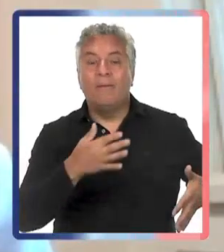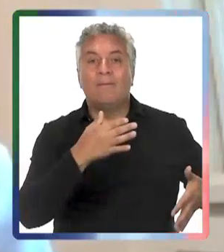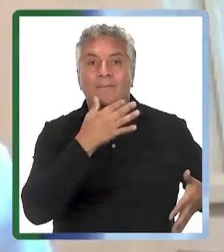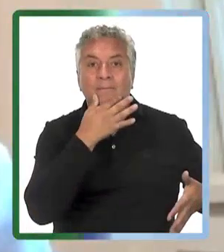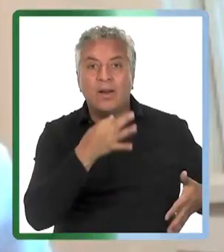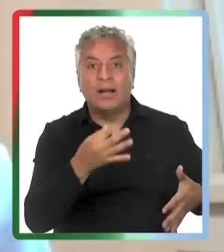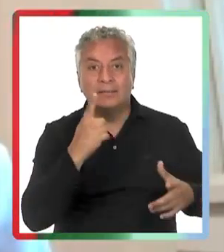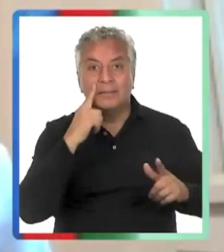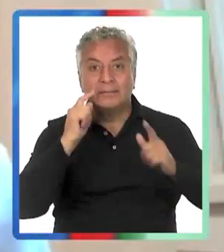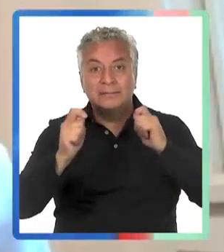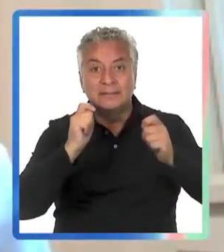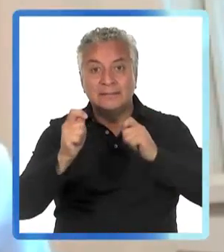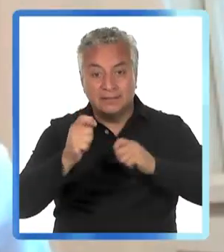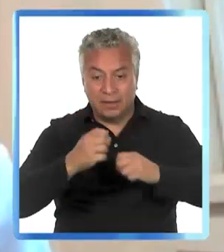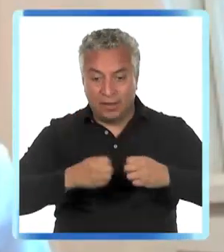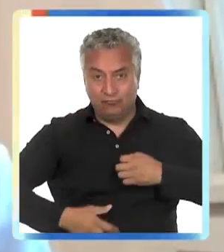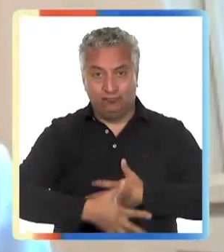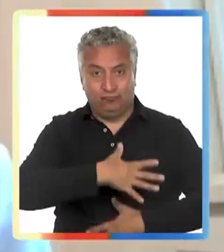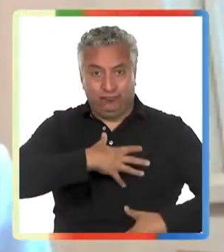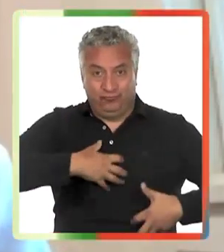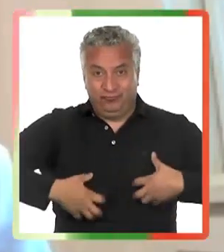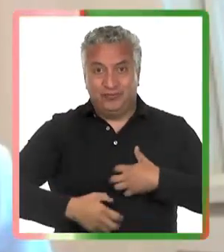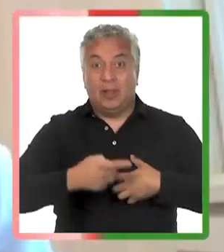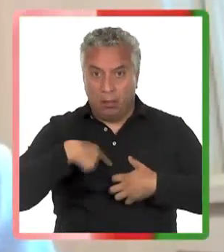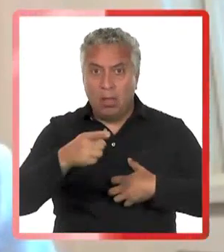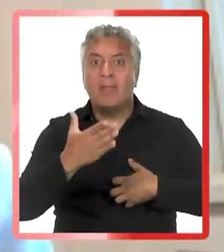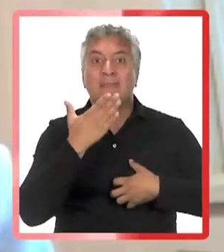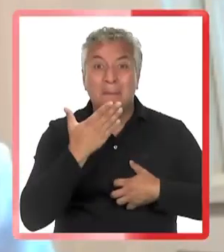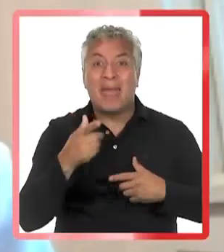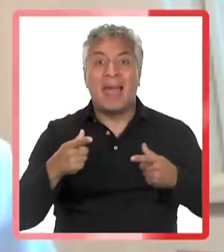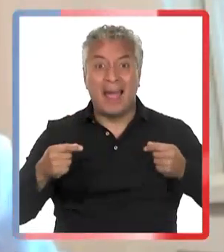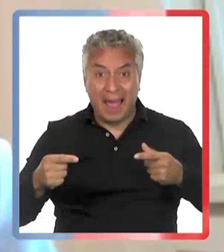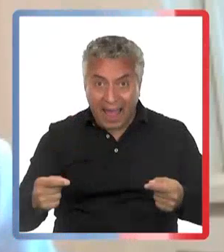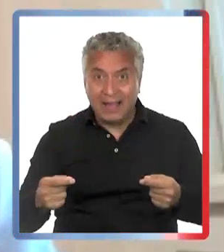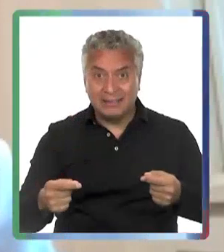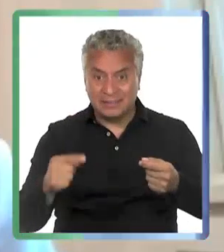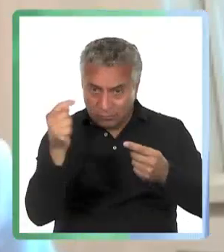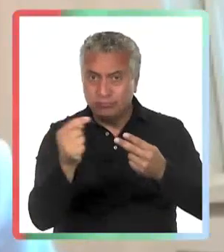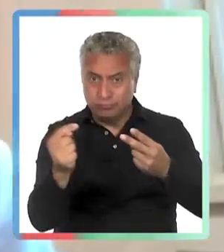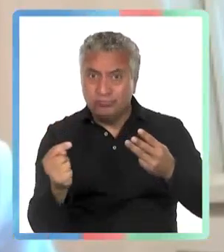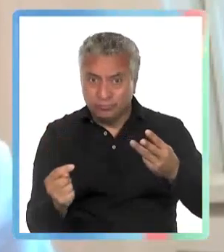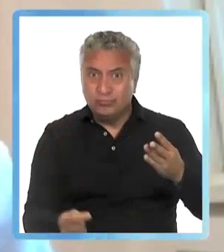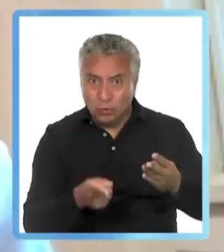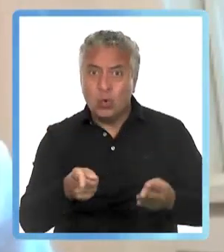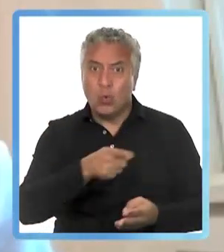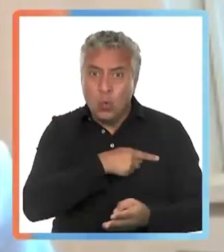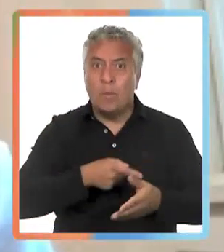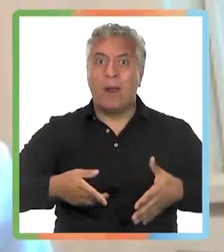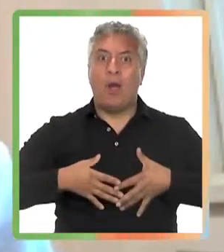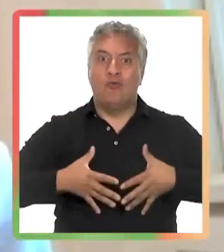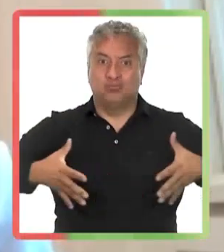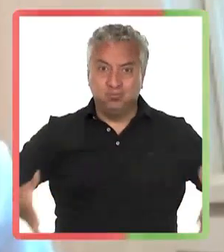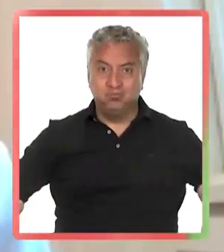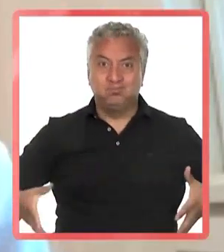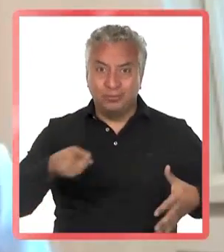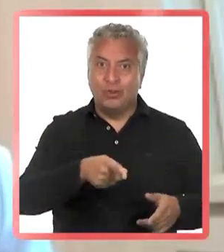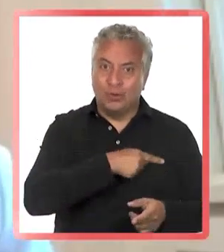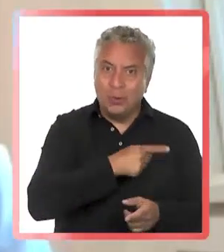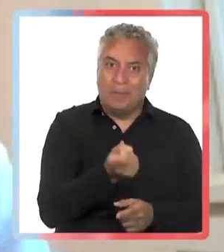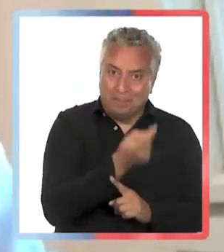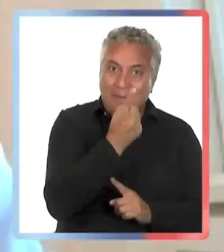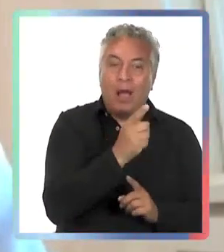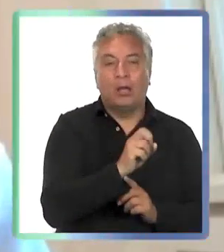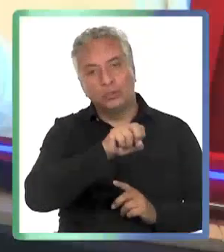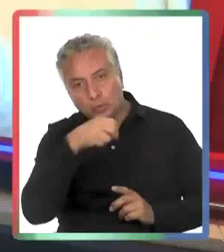ejemplo, no solo es un factor de riesgo para enfermedad metabólica y todas las que señalamos, sino que también de cáncer, de varios tipos de cánceres por